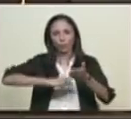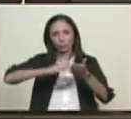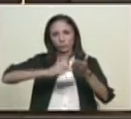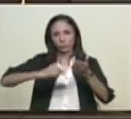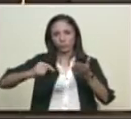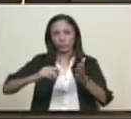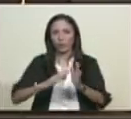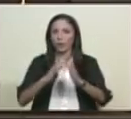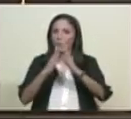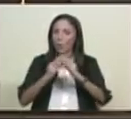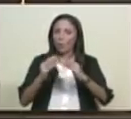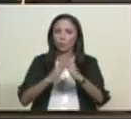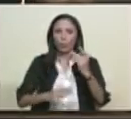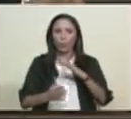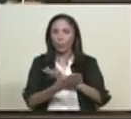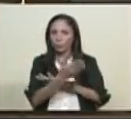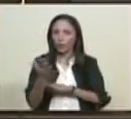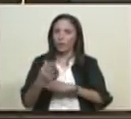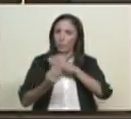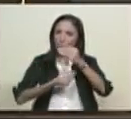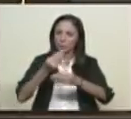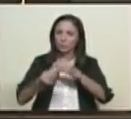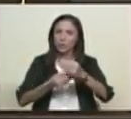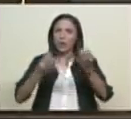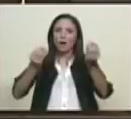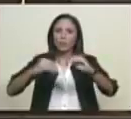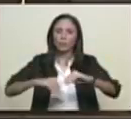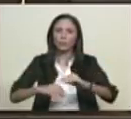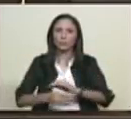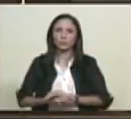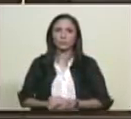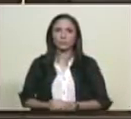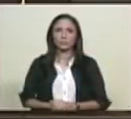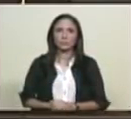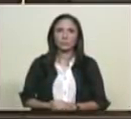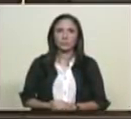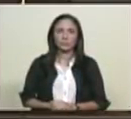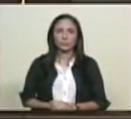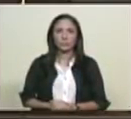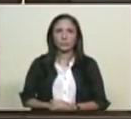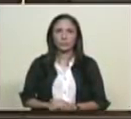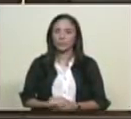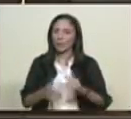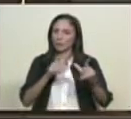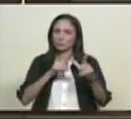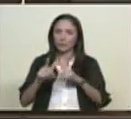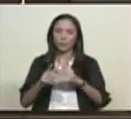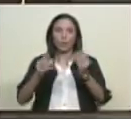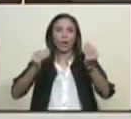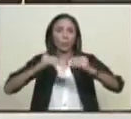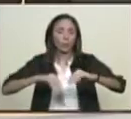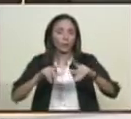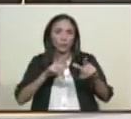Ampliamente cumplirlo, todo, todas sus partes. Y así marcha el acuerdo ya cumpliéndose.